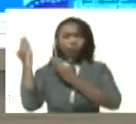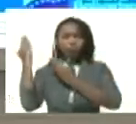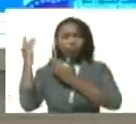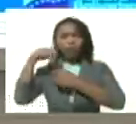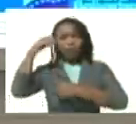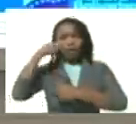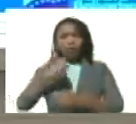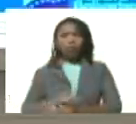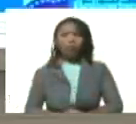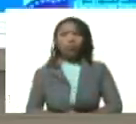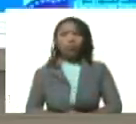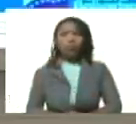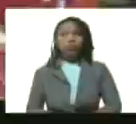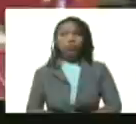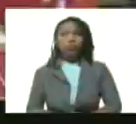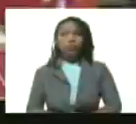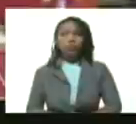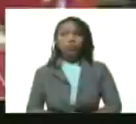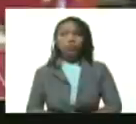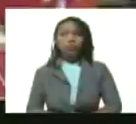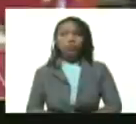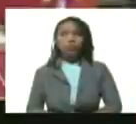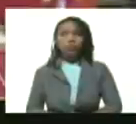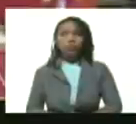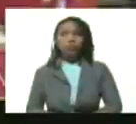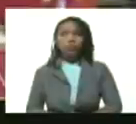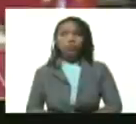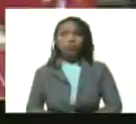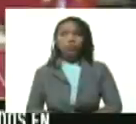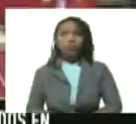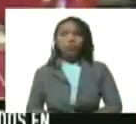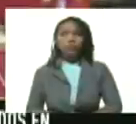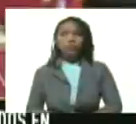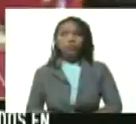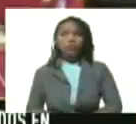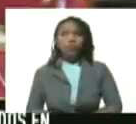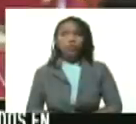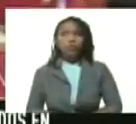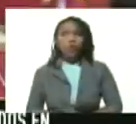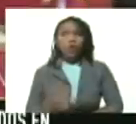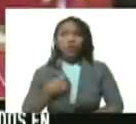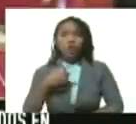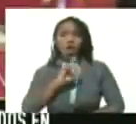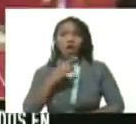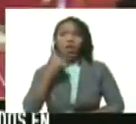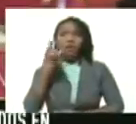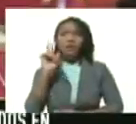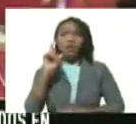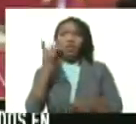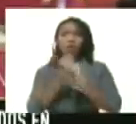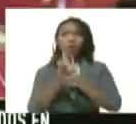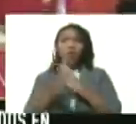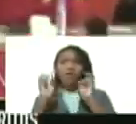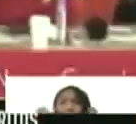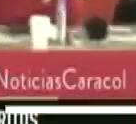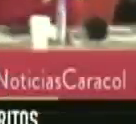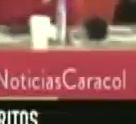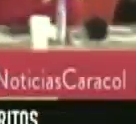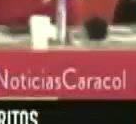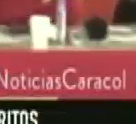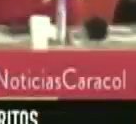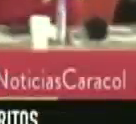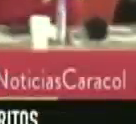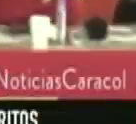video. Yo no quiero estigmatizar ni más faltada a los venezolanos, pero hay unos inmigrantes metidos